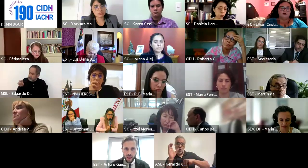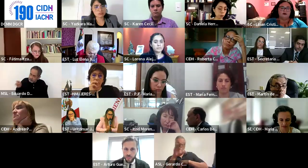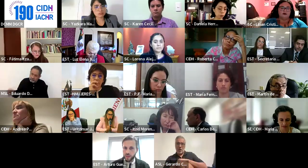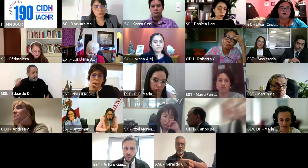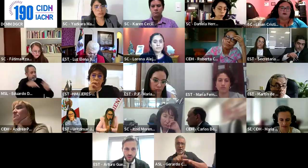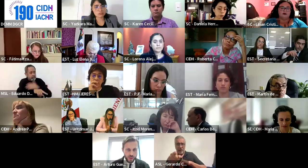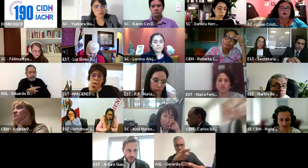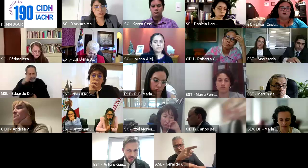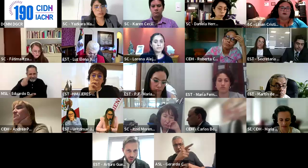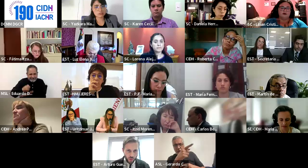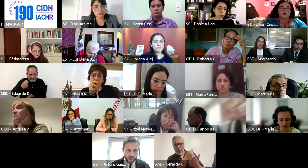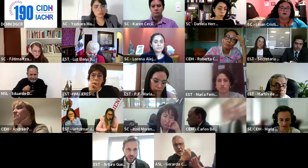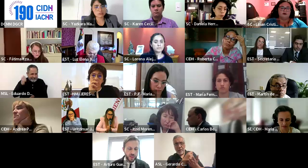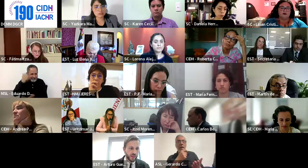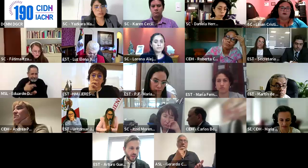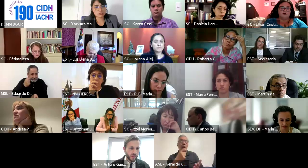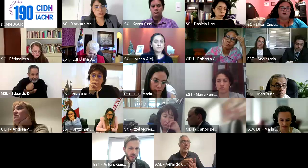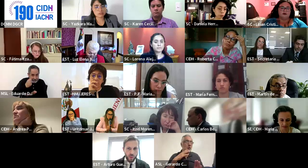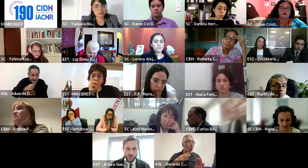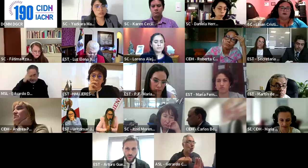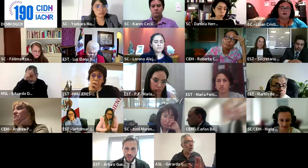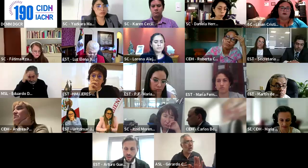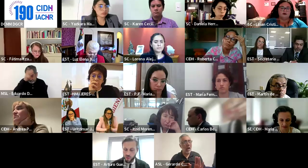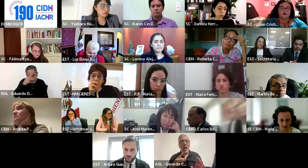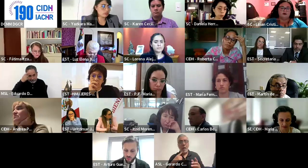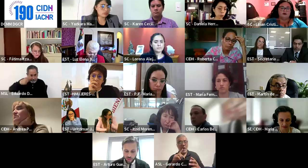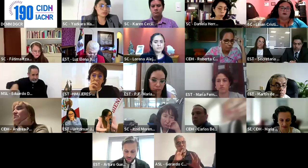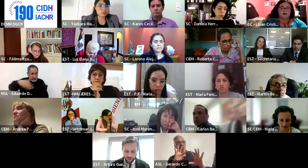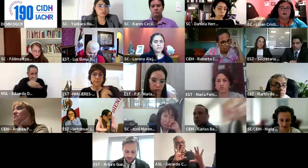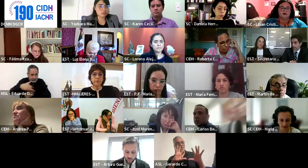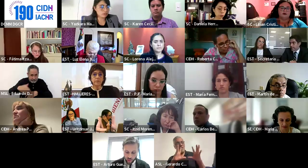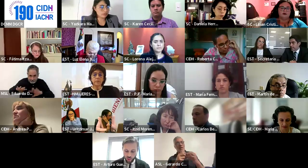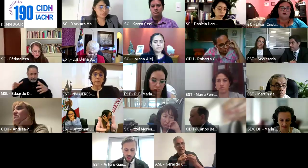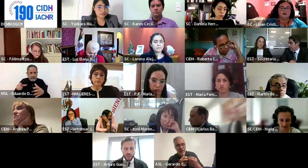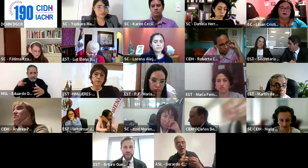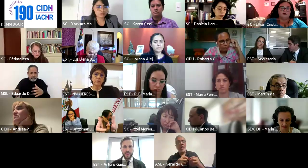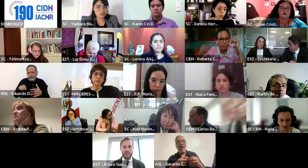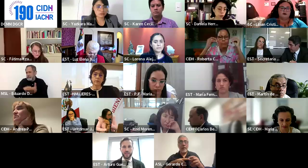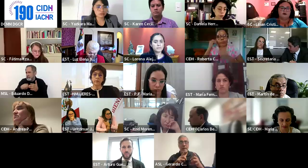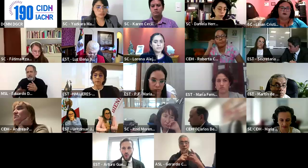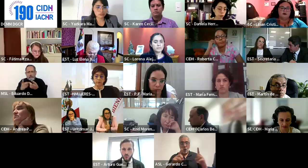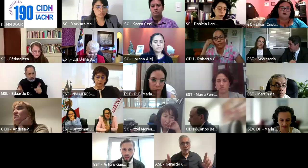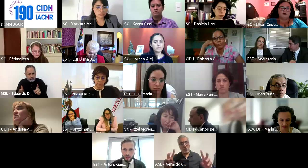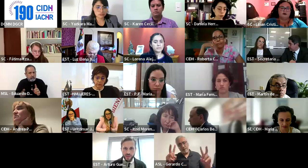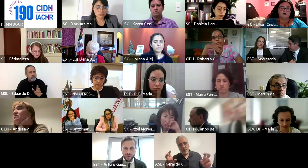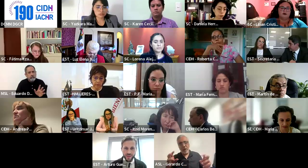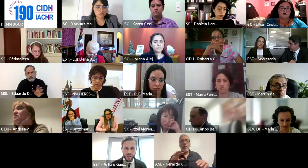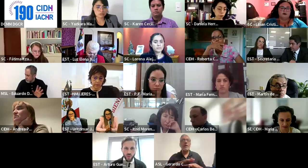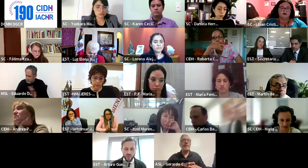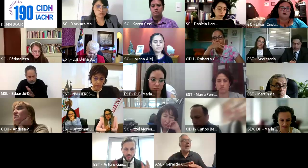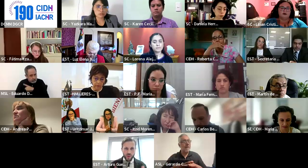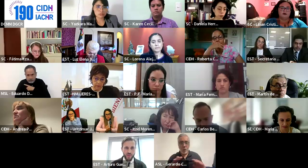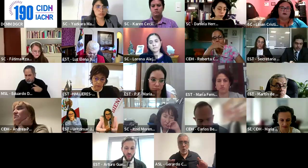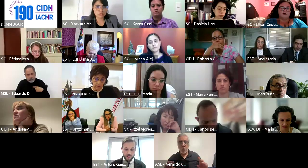tipo de terapia, en un caso de terapia psicológica, para toda una familia, en un asunto de divorcio, tampoco eran,